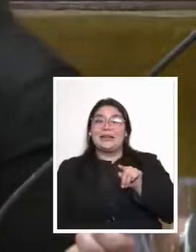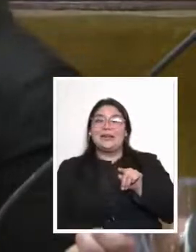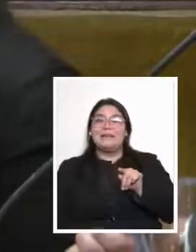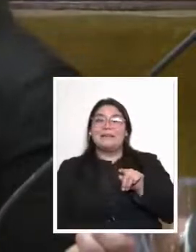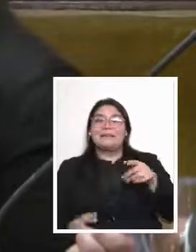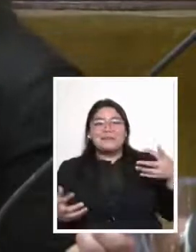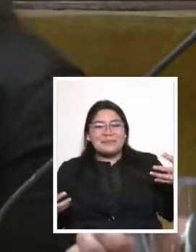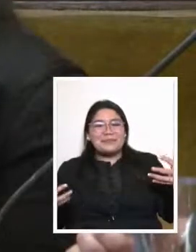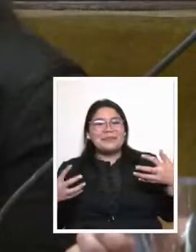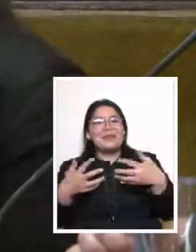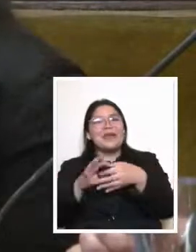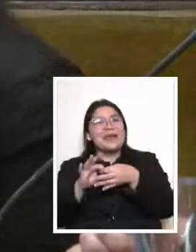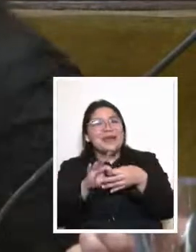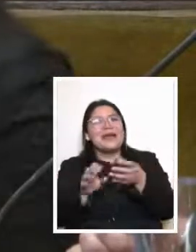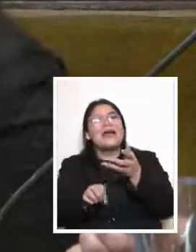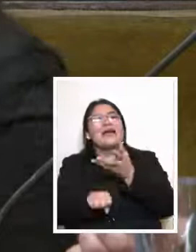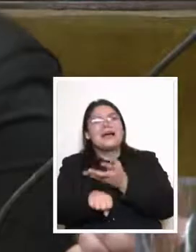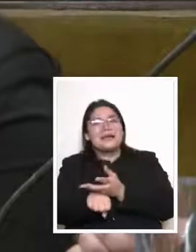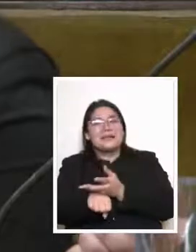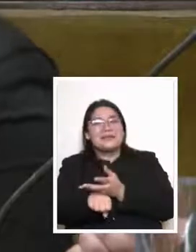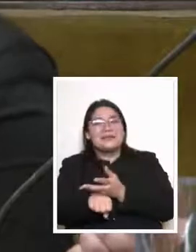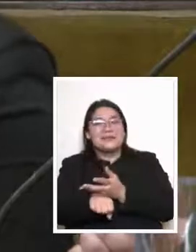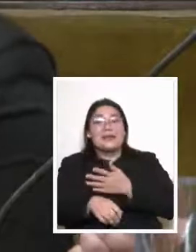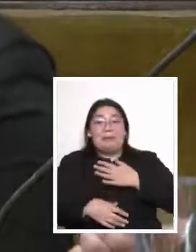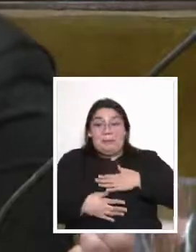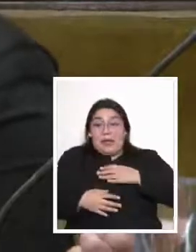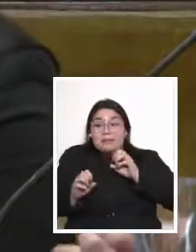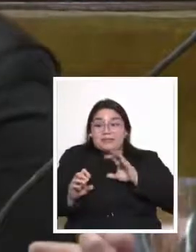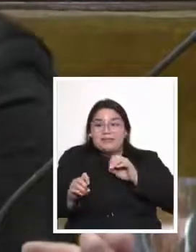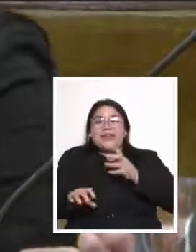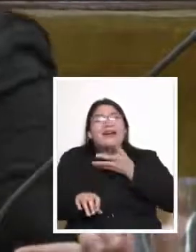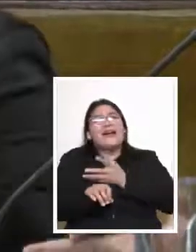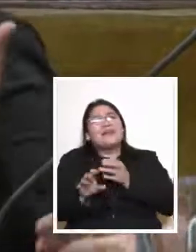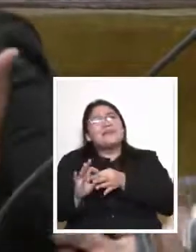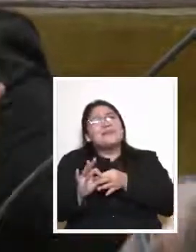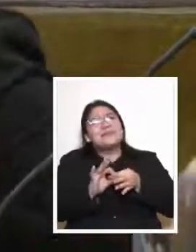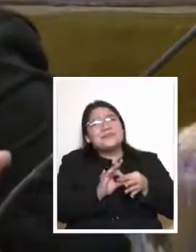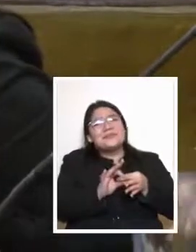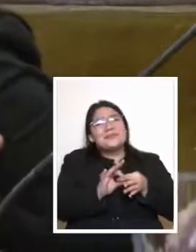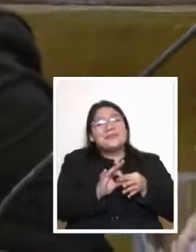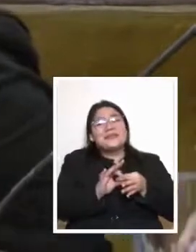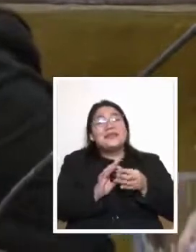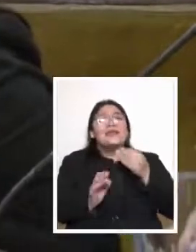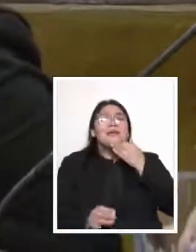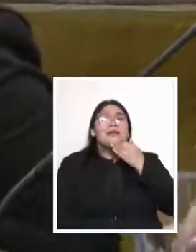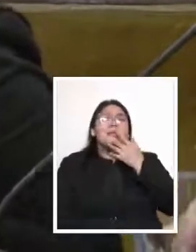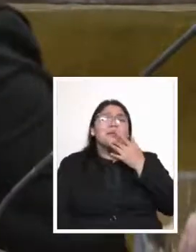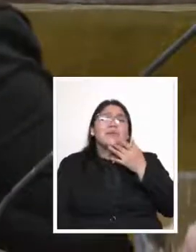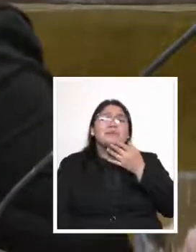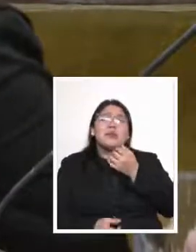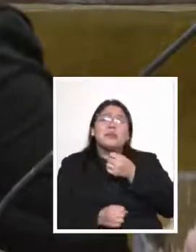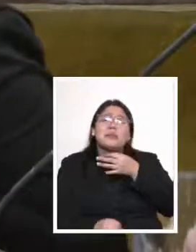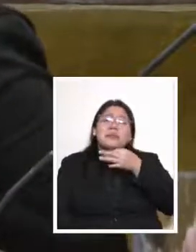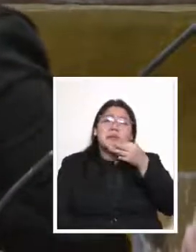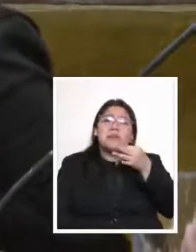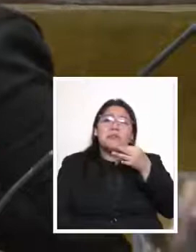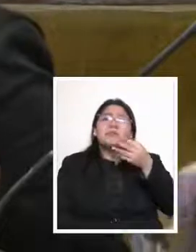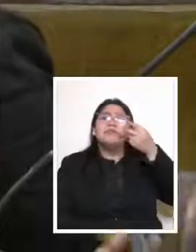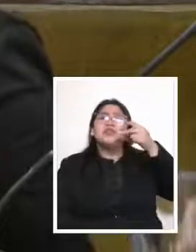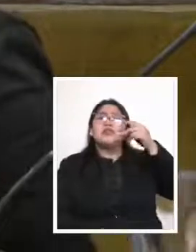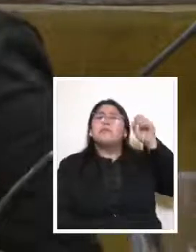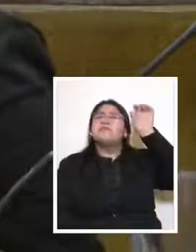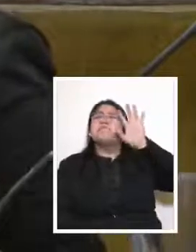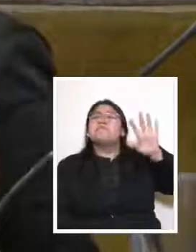de pertenencia a lo que yo enseño. Y también, ¿por qué no hablar de la cosmovisión de nuestros pueblos originarios que hoy en día